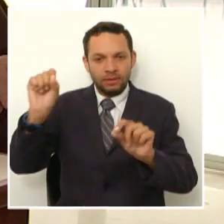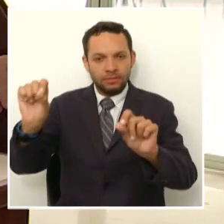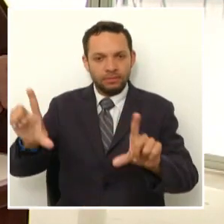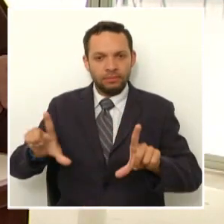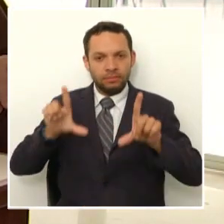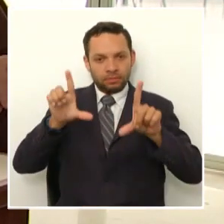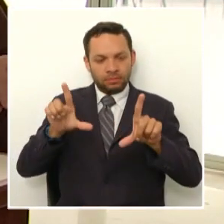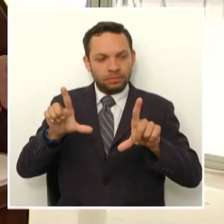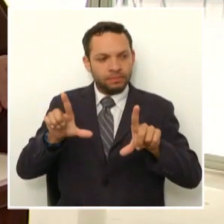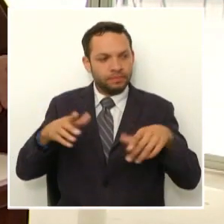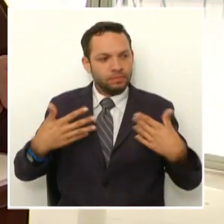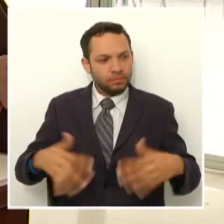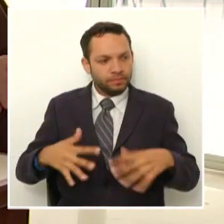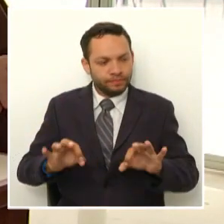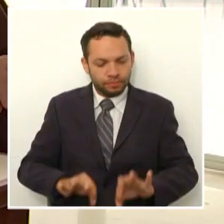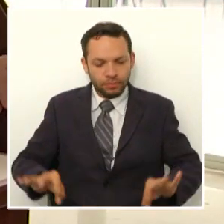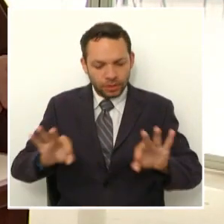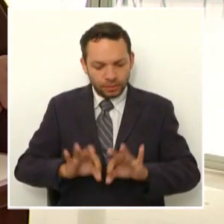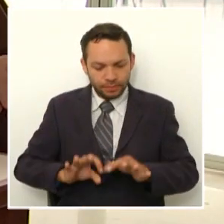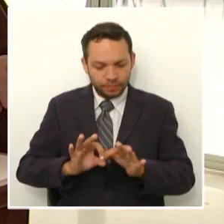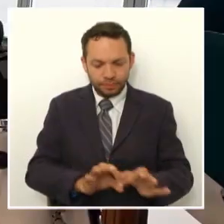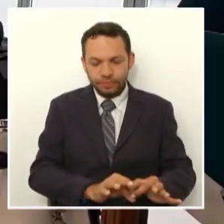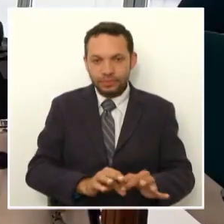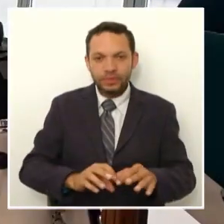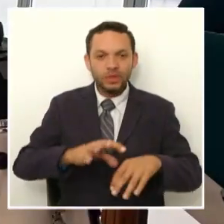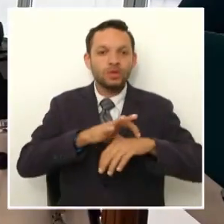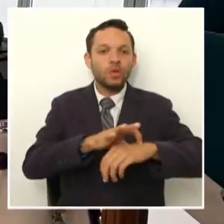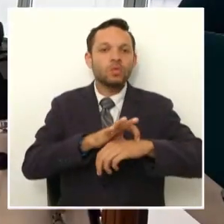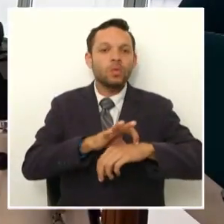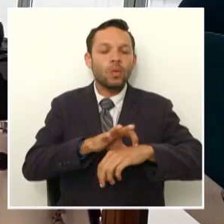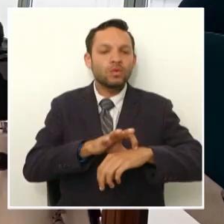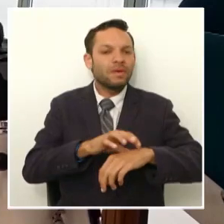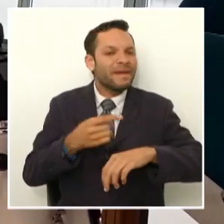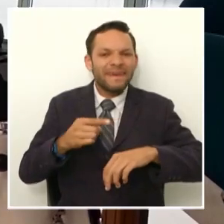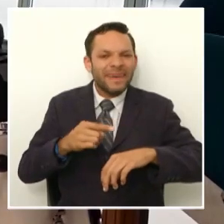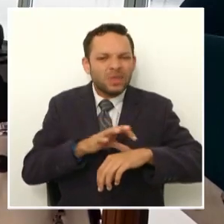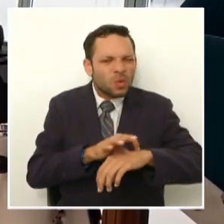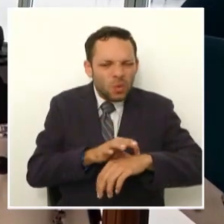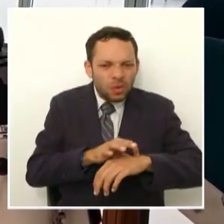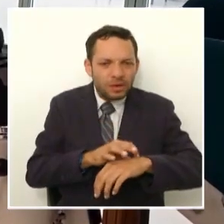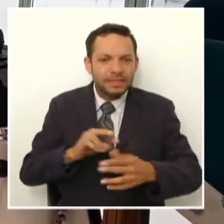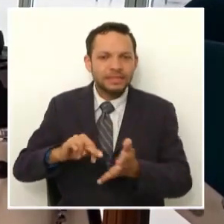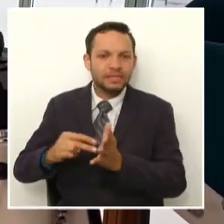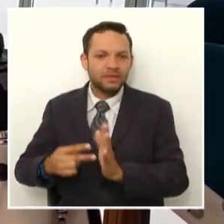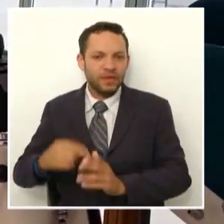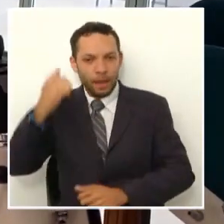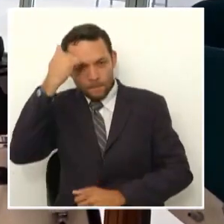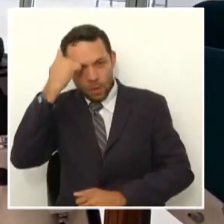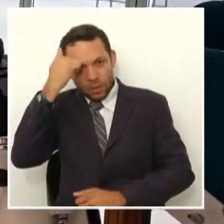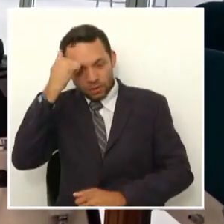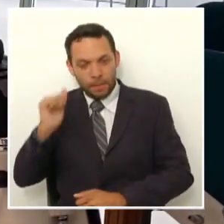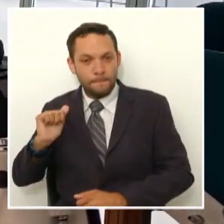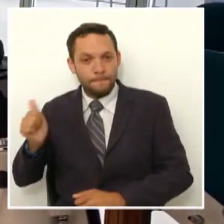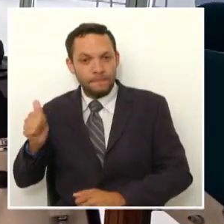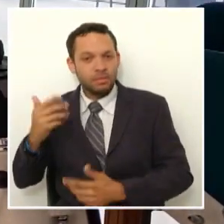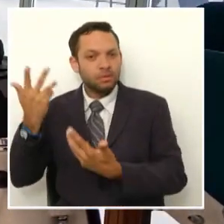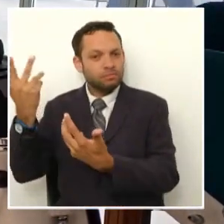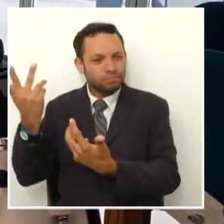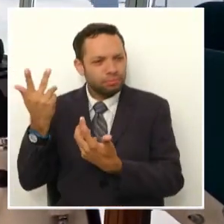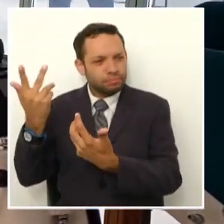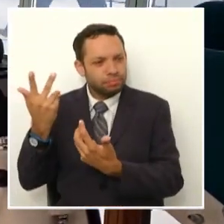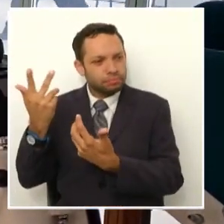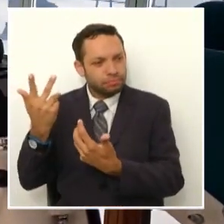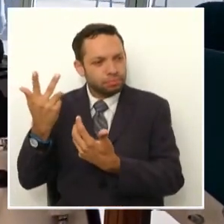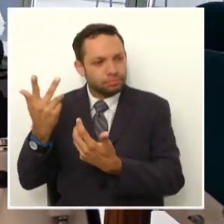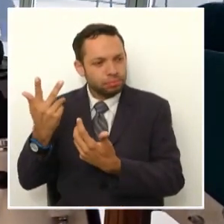qué significa doctor? Profesor. ¿Y qué está haciendo él ahora? Enseñándonos, contándonos todo